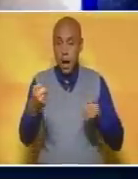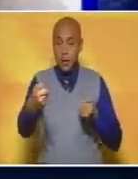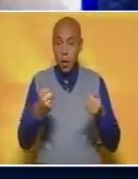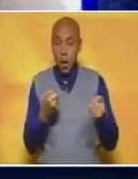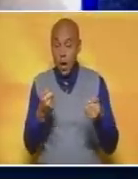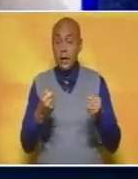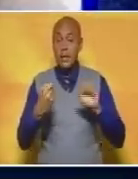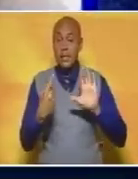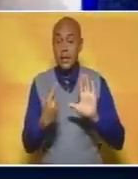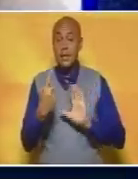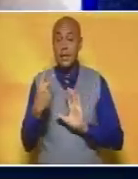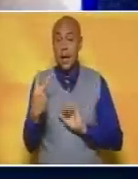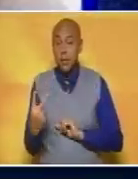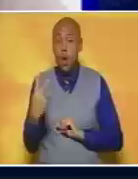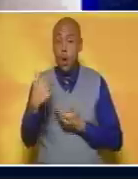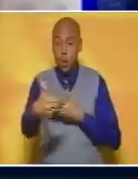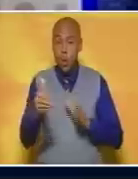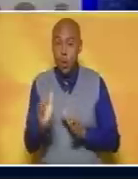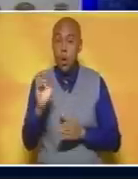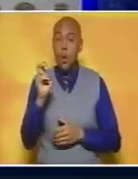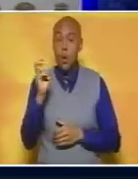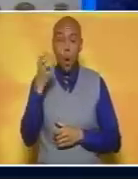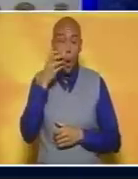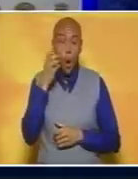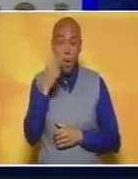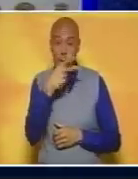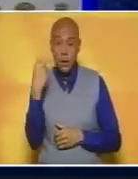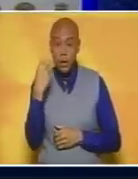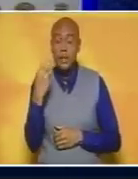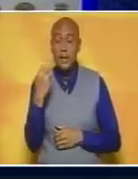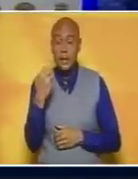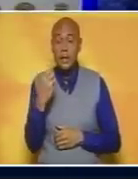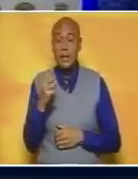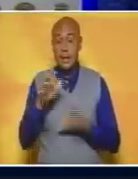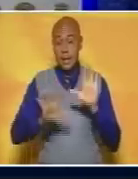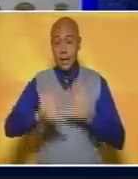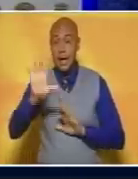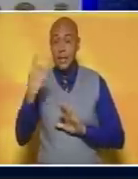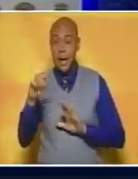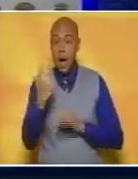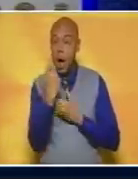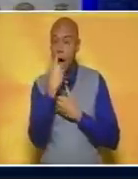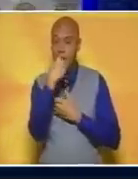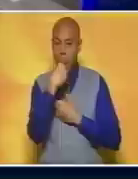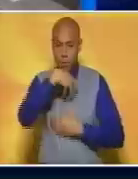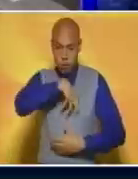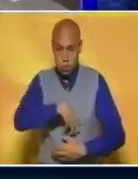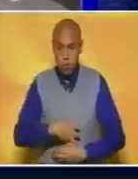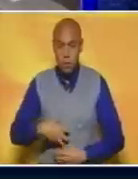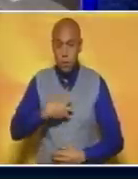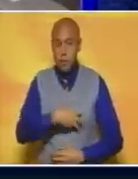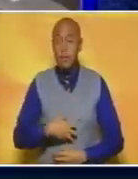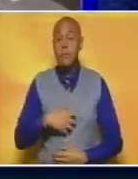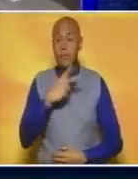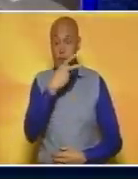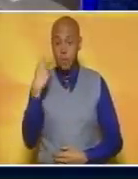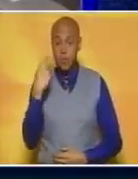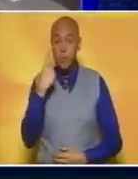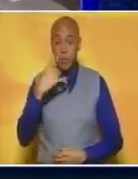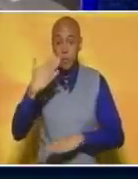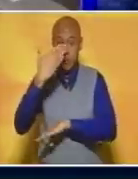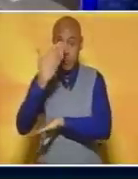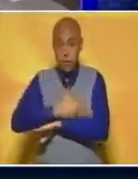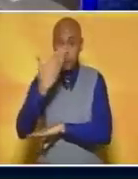transportaba 62 panelas de cocaína y 15 dediles de heroína en el puesto de atención ciudadana del